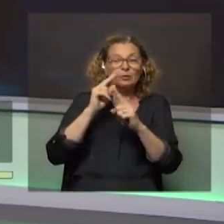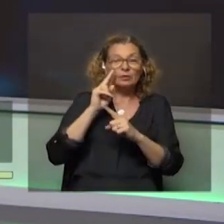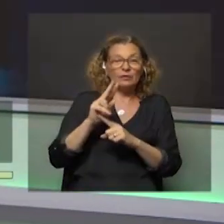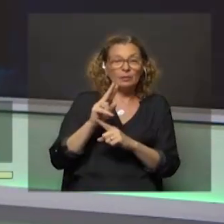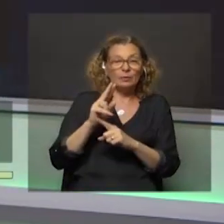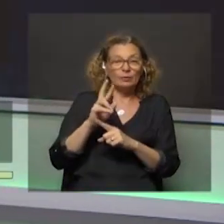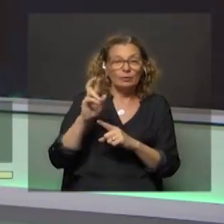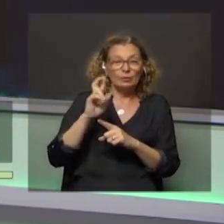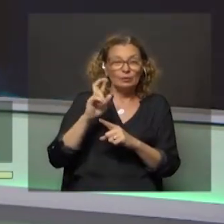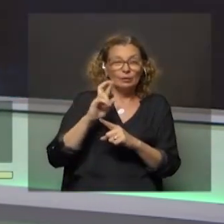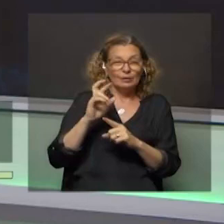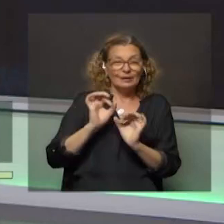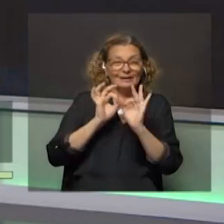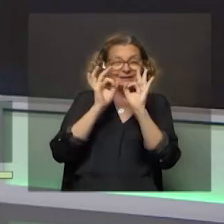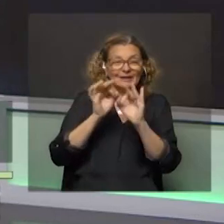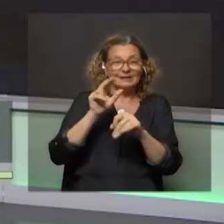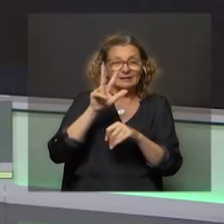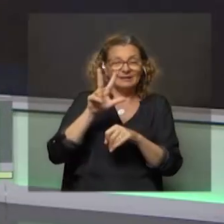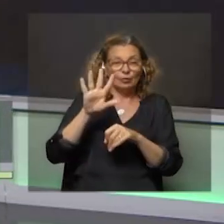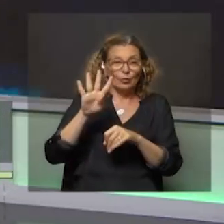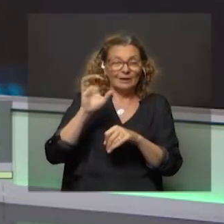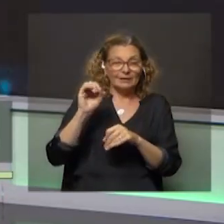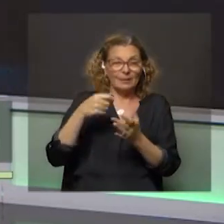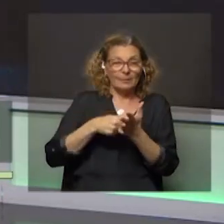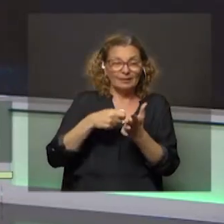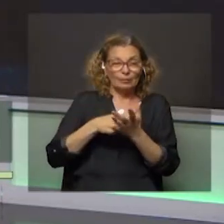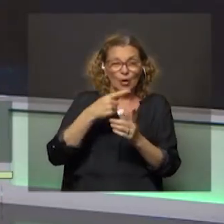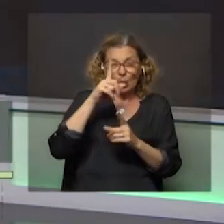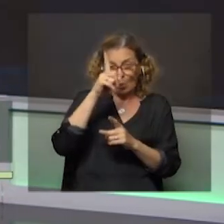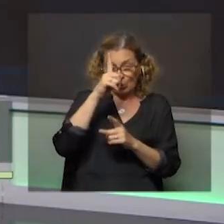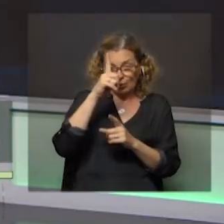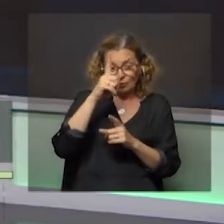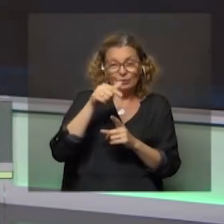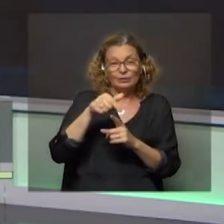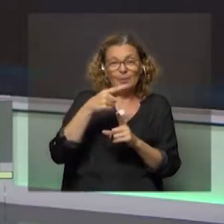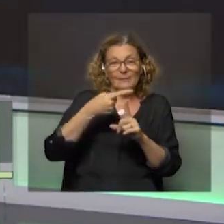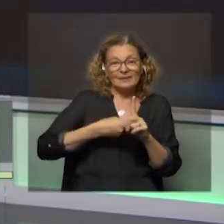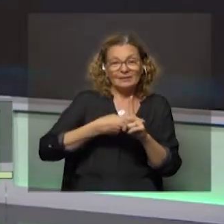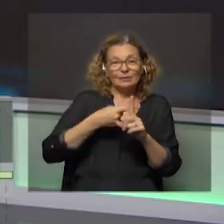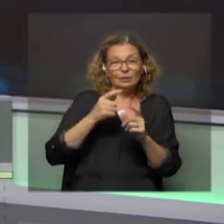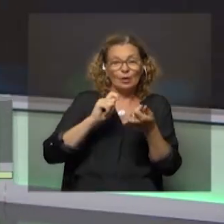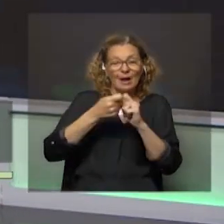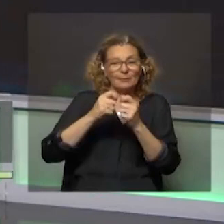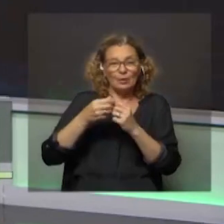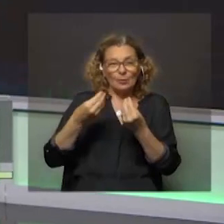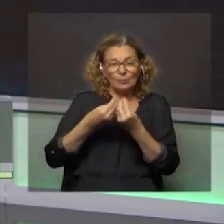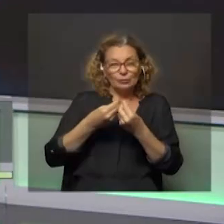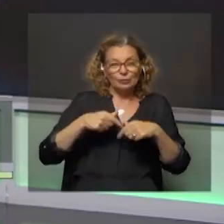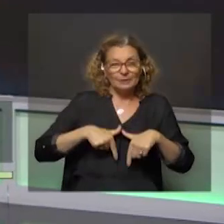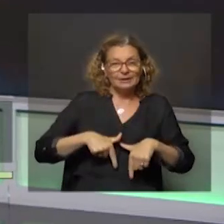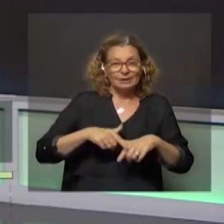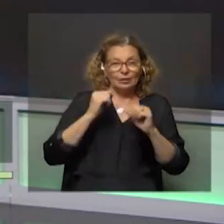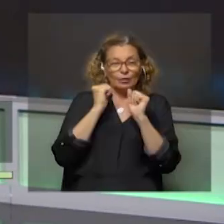logra el Blue llega a los 340 pesos fue el mes de julio cuando se sucedieron un conjunto de cambios en el misterio de economía